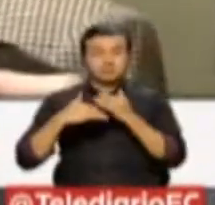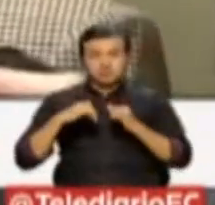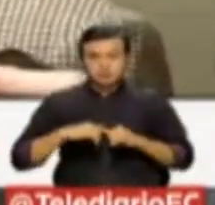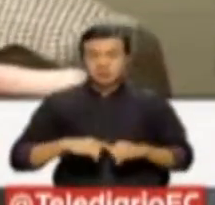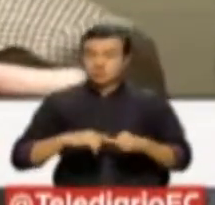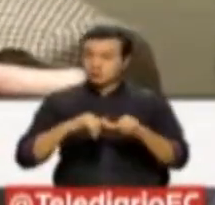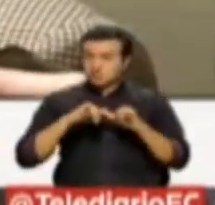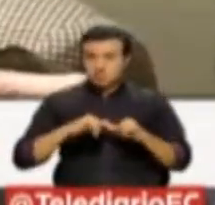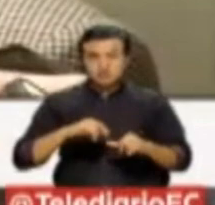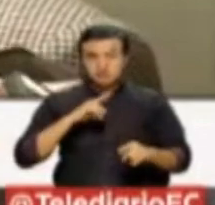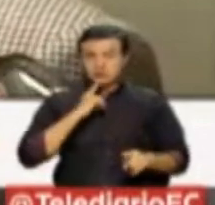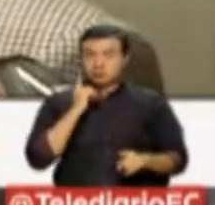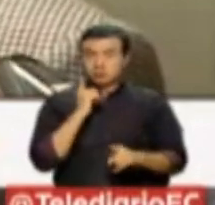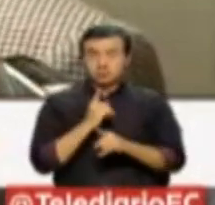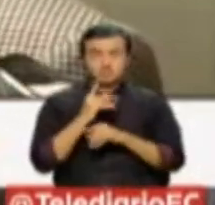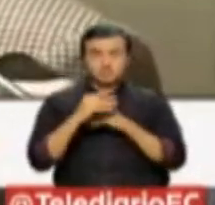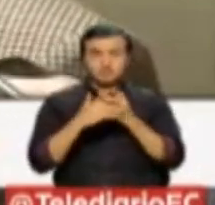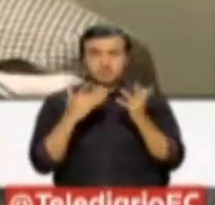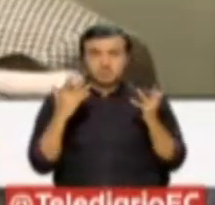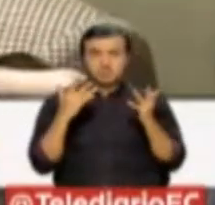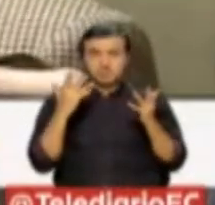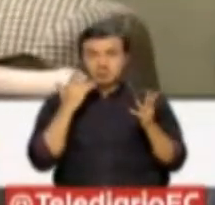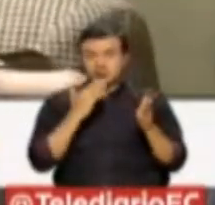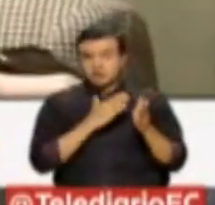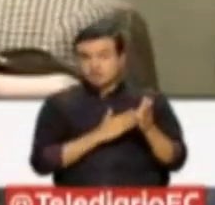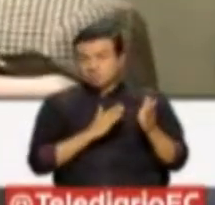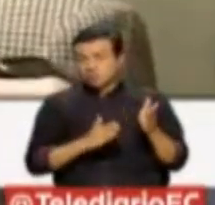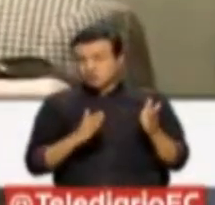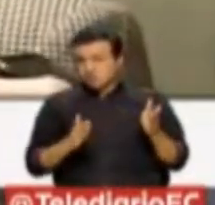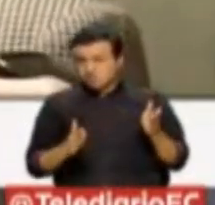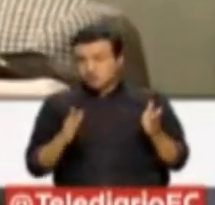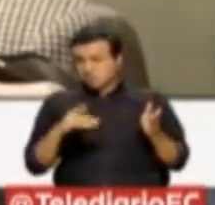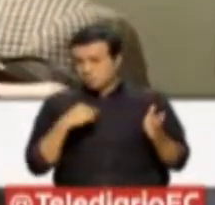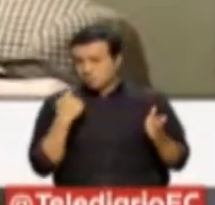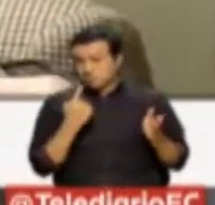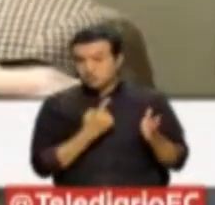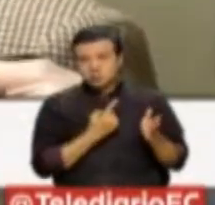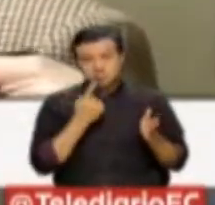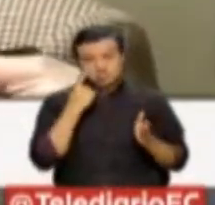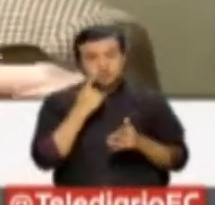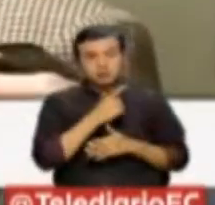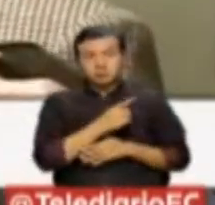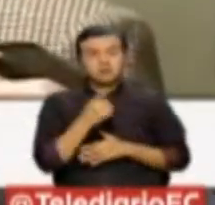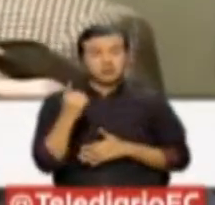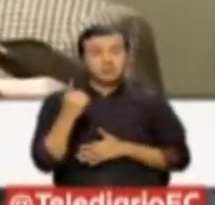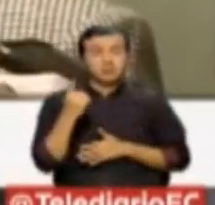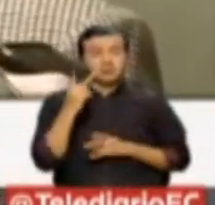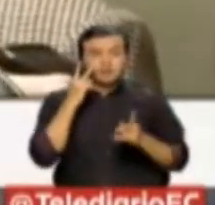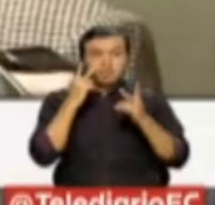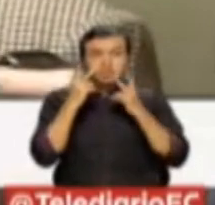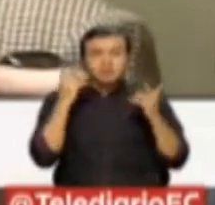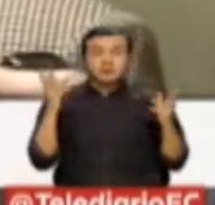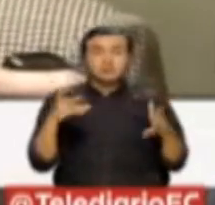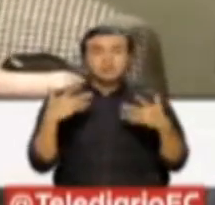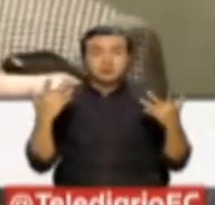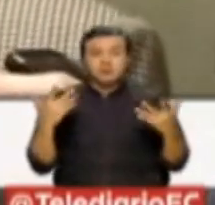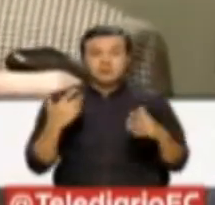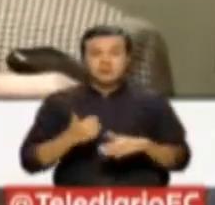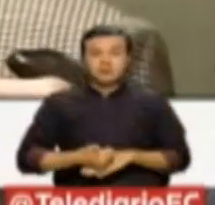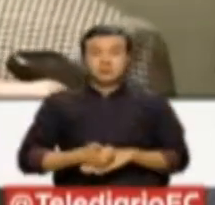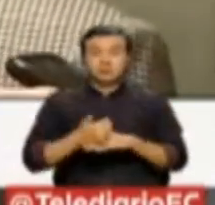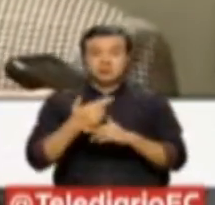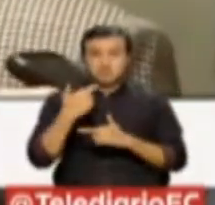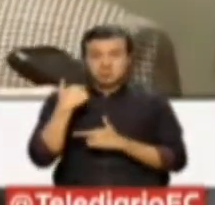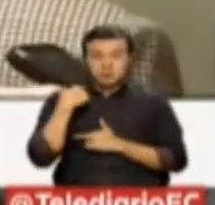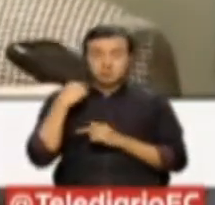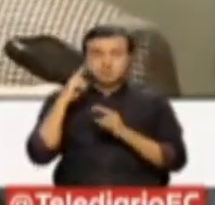continúa con él con el proceso además de los plazos y nosotros lo que estamos ahora es introduciendo a la autoridad competente